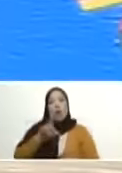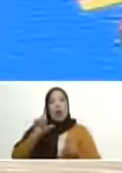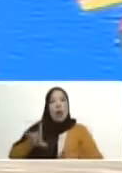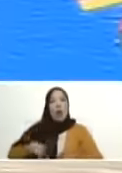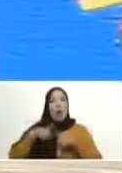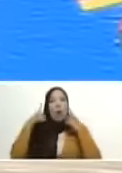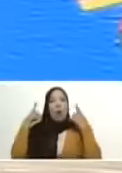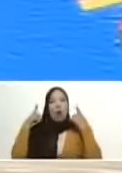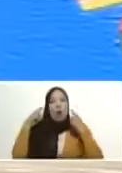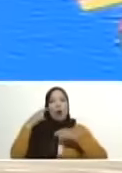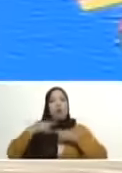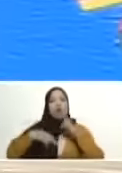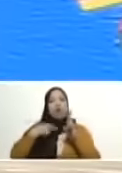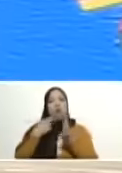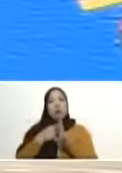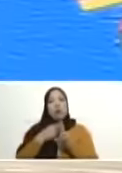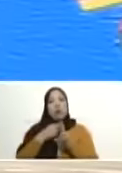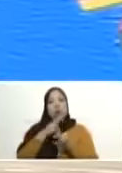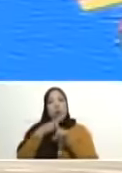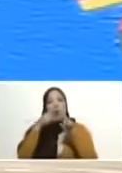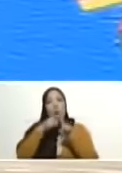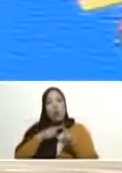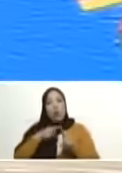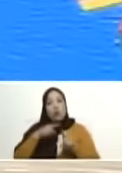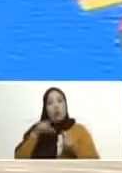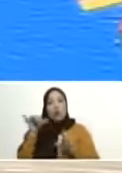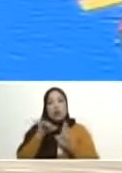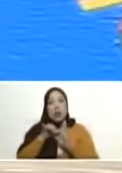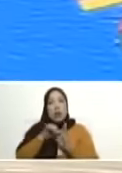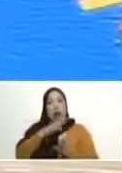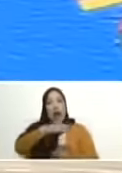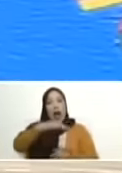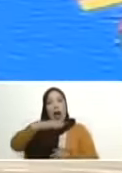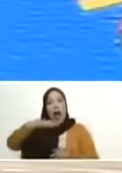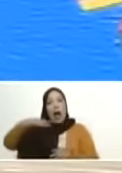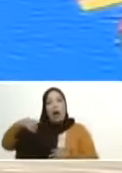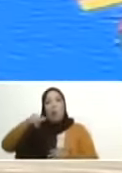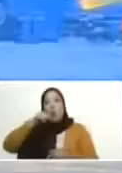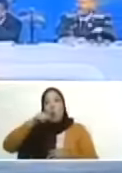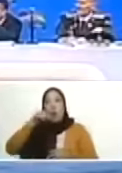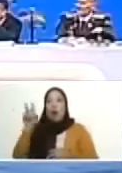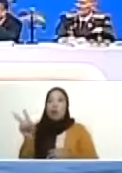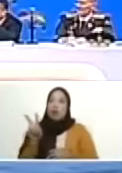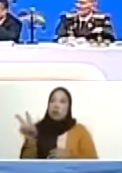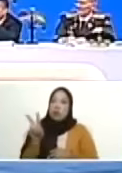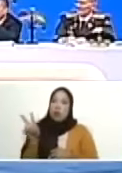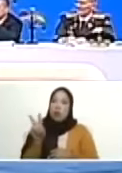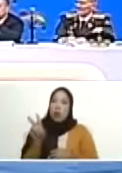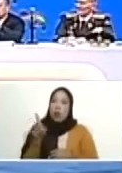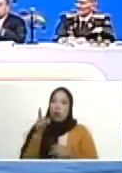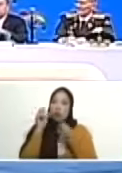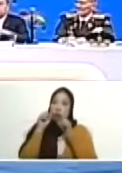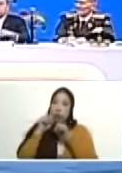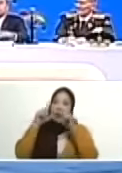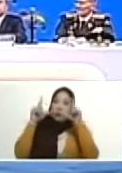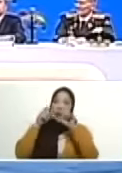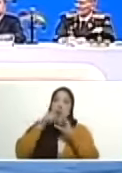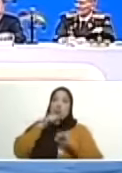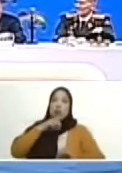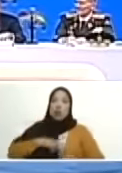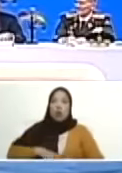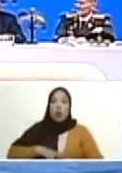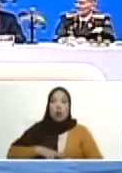Puerto Cabello y otros lugares del país. Es una de las lecciones más amargas de esta